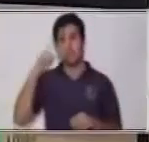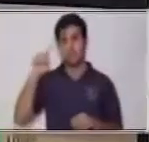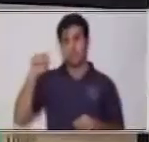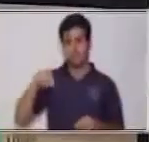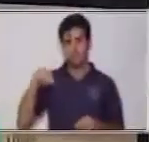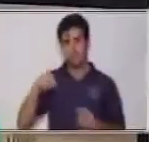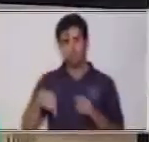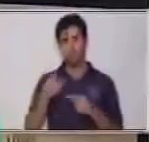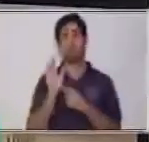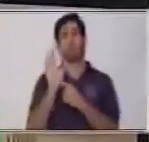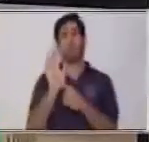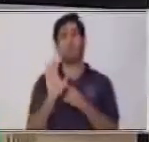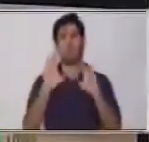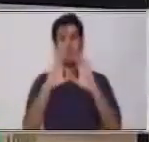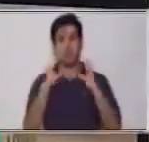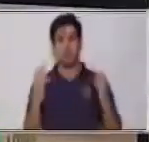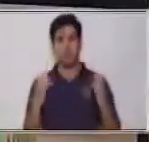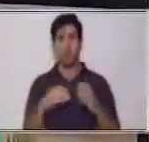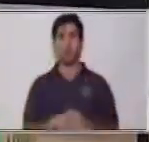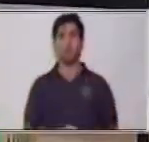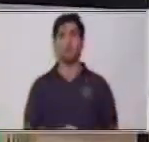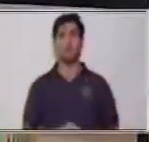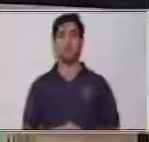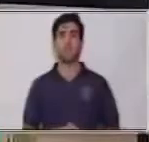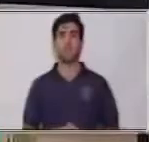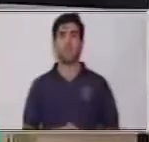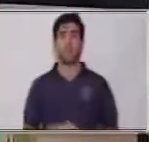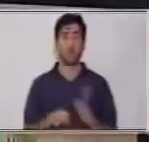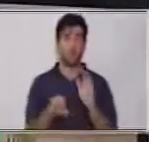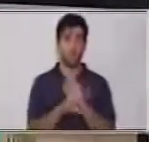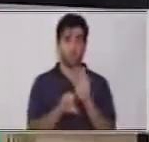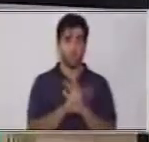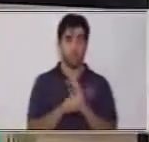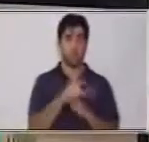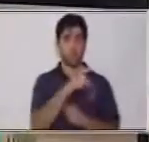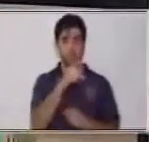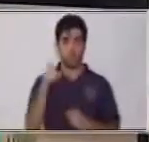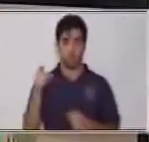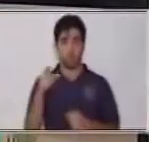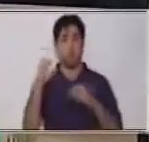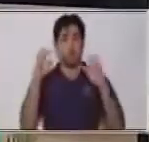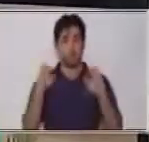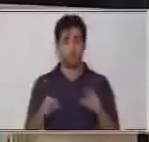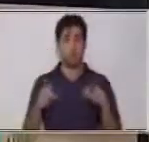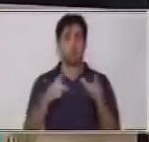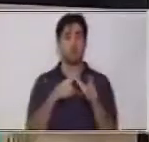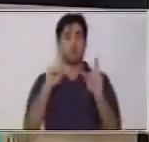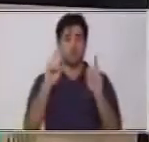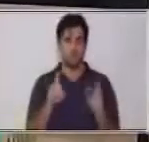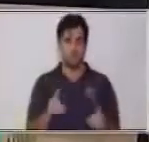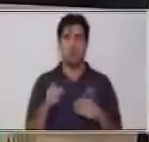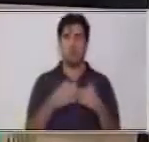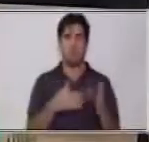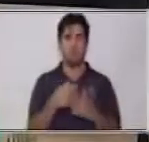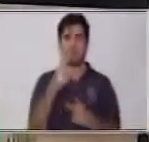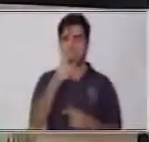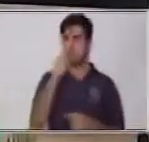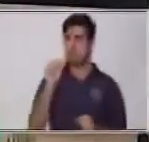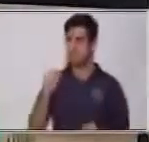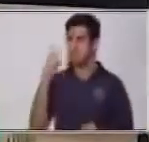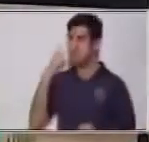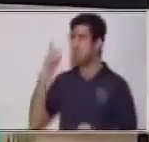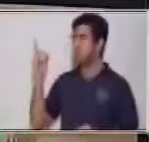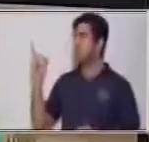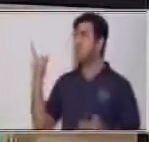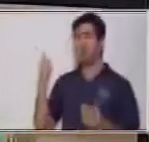flexibles. Si en casa hay alguna persona con discapacidad, este tema les ayudará a ejercitar habilidades